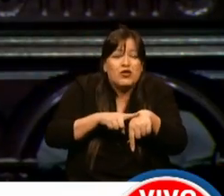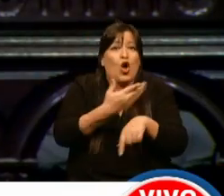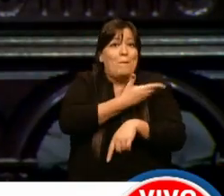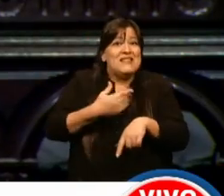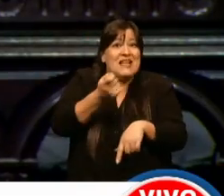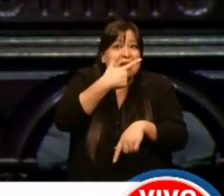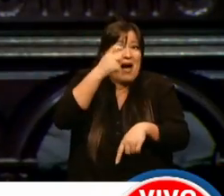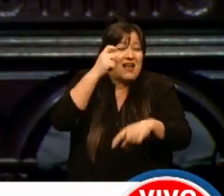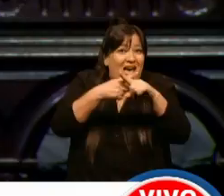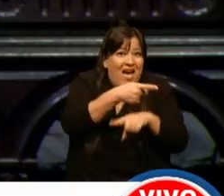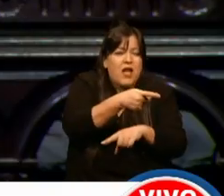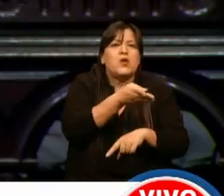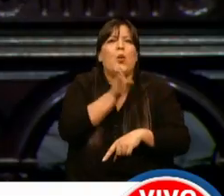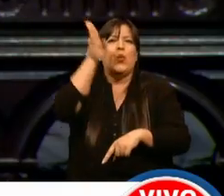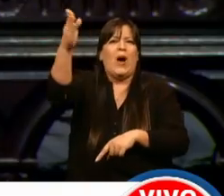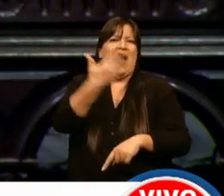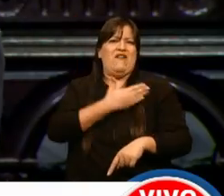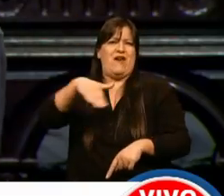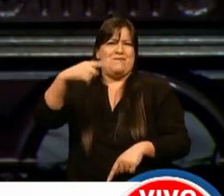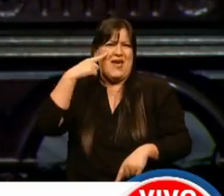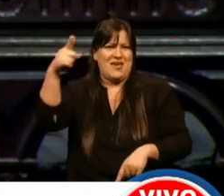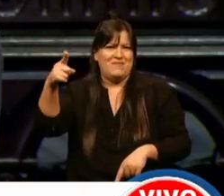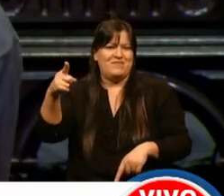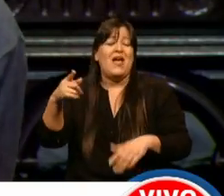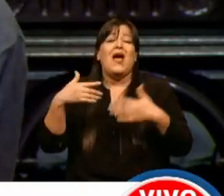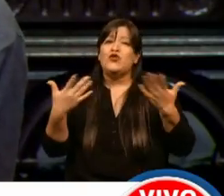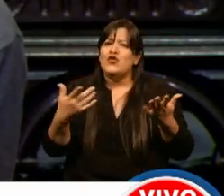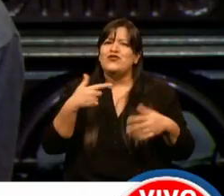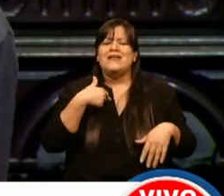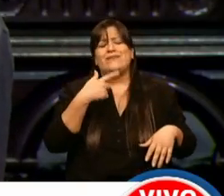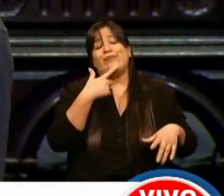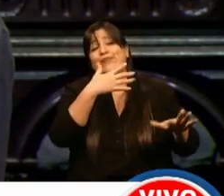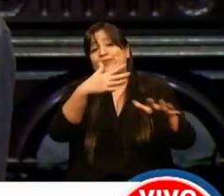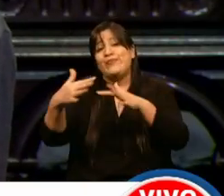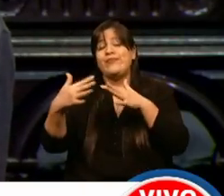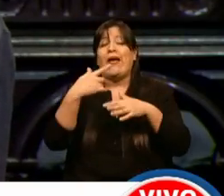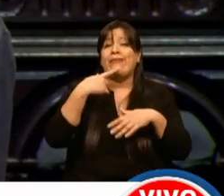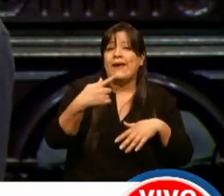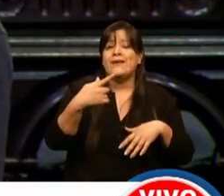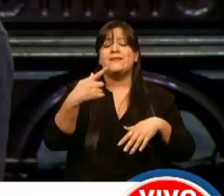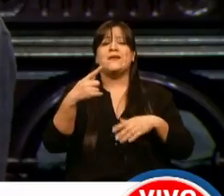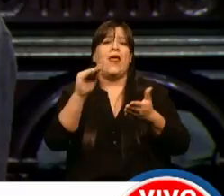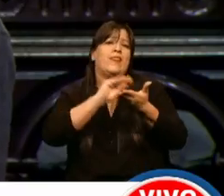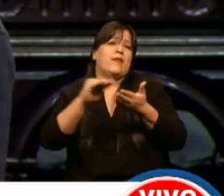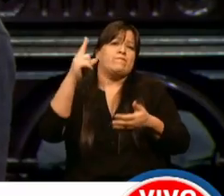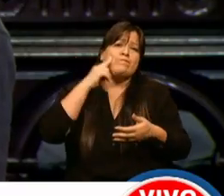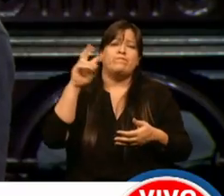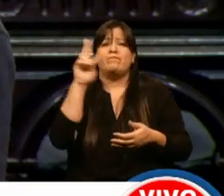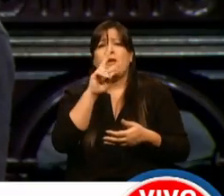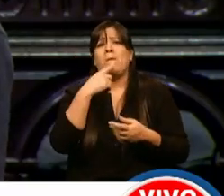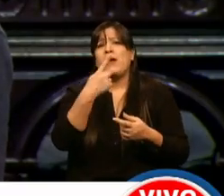internacional cuando uno escucha por ahí algunas diputadas y diputados